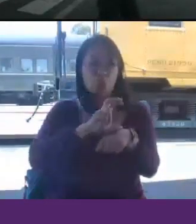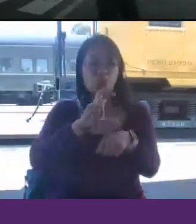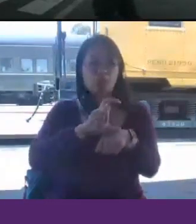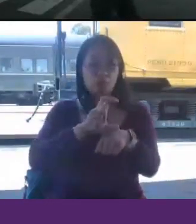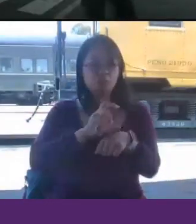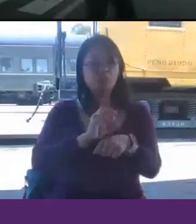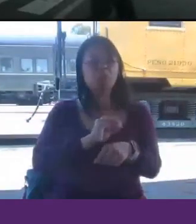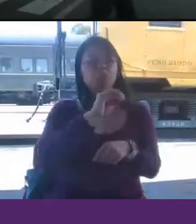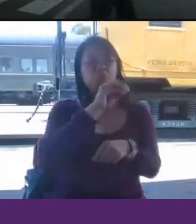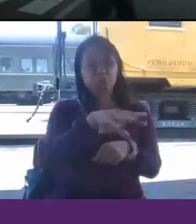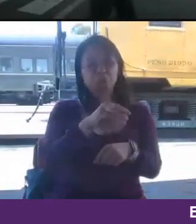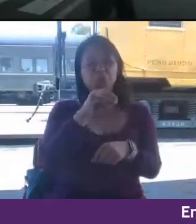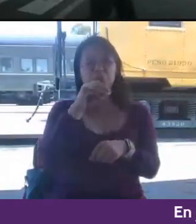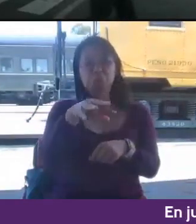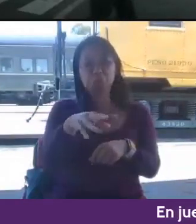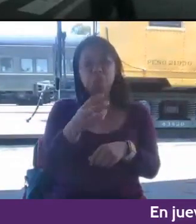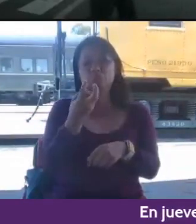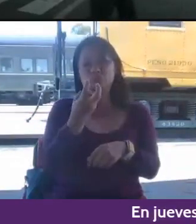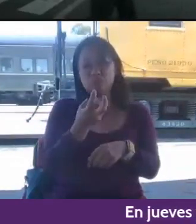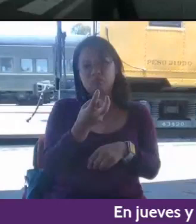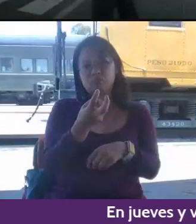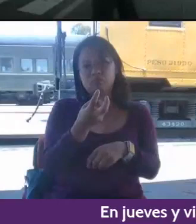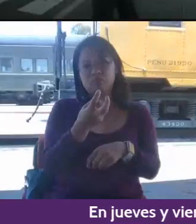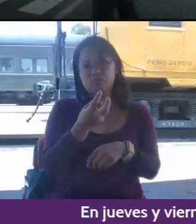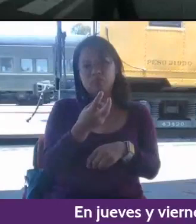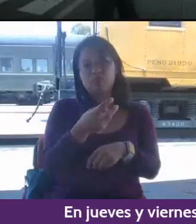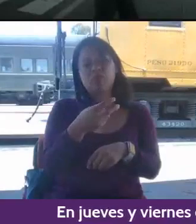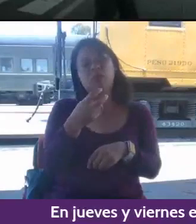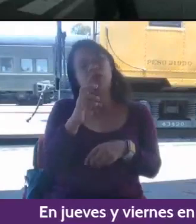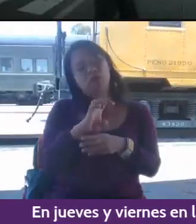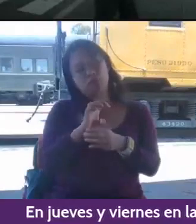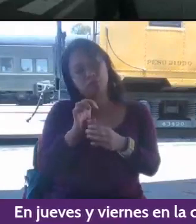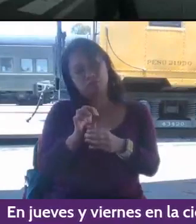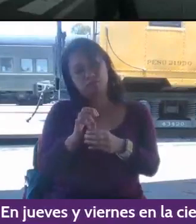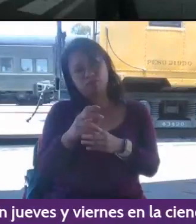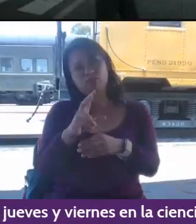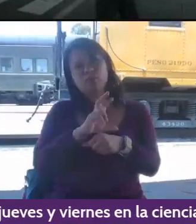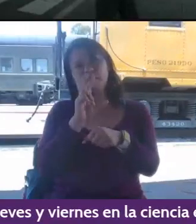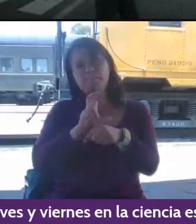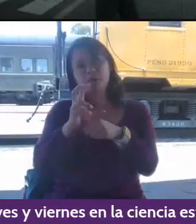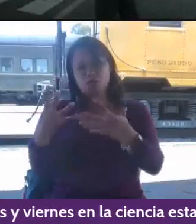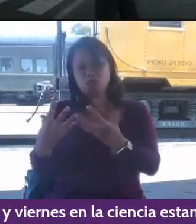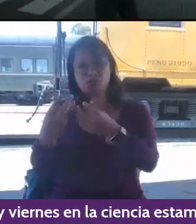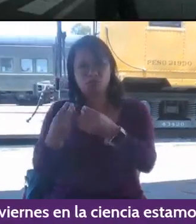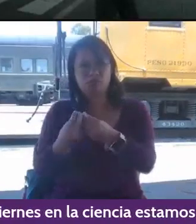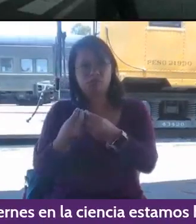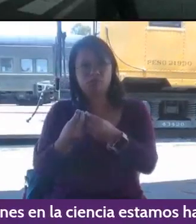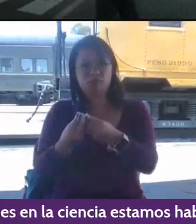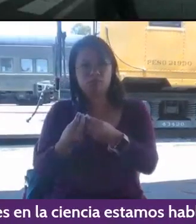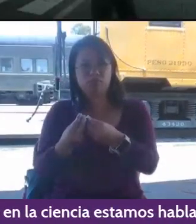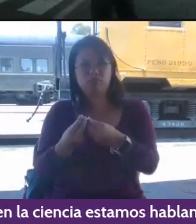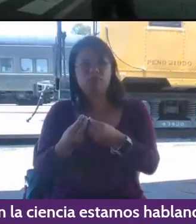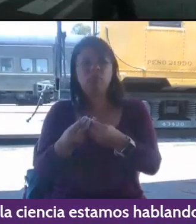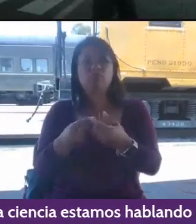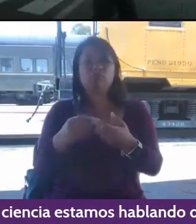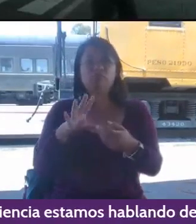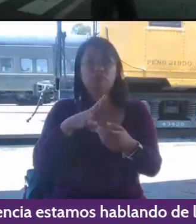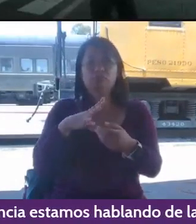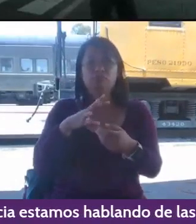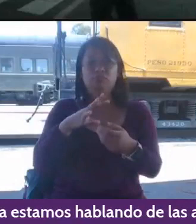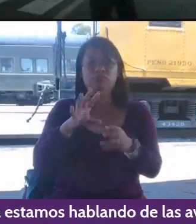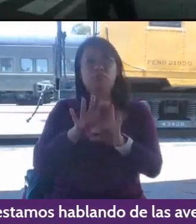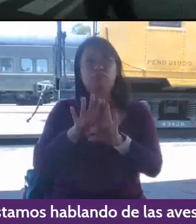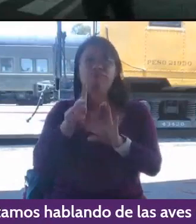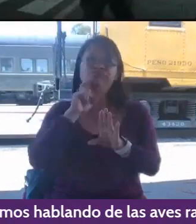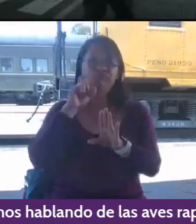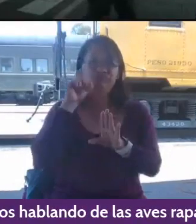ese intermedio, entre una puesta y otra, el macho va a copular con ella y al momento va a venir, si es que hay una fecundación, para que en